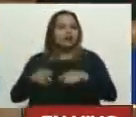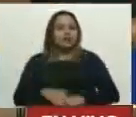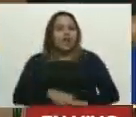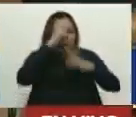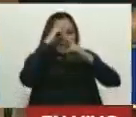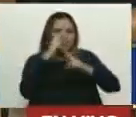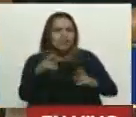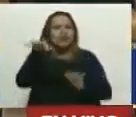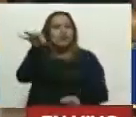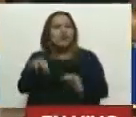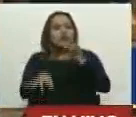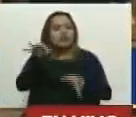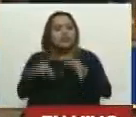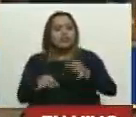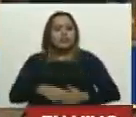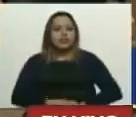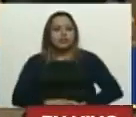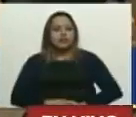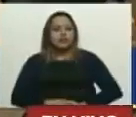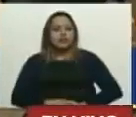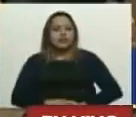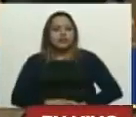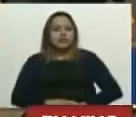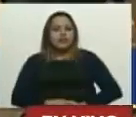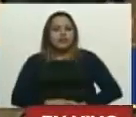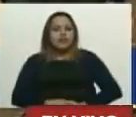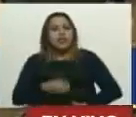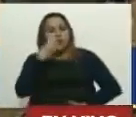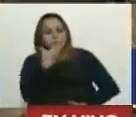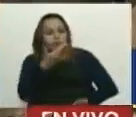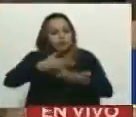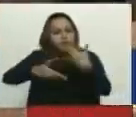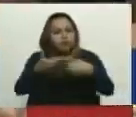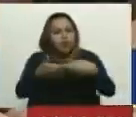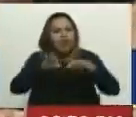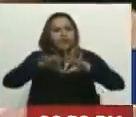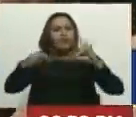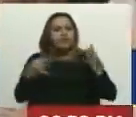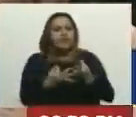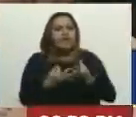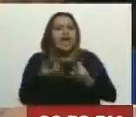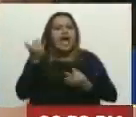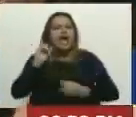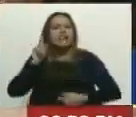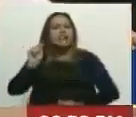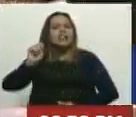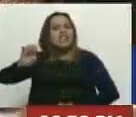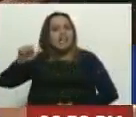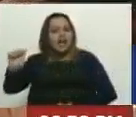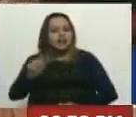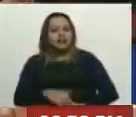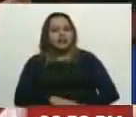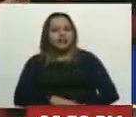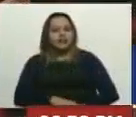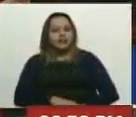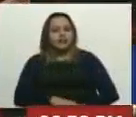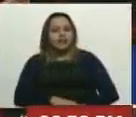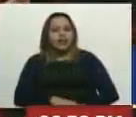respeto, justicia, consideración para todas nuestras familias TEA. Diagnóstico no es